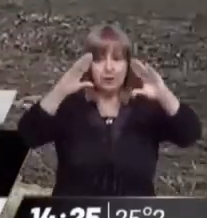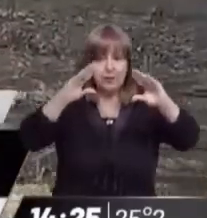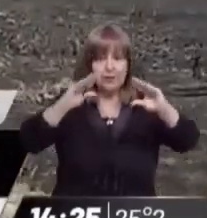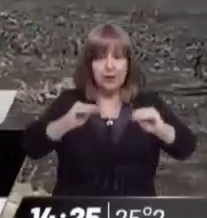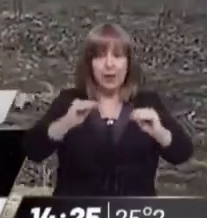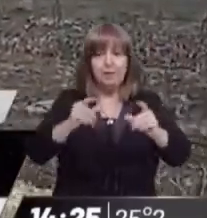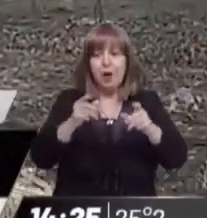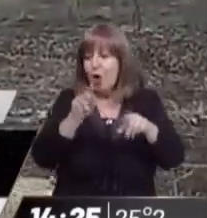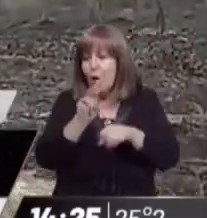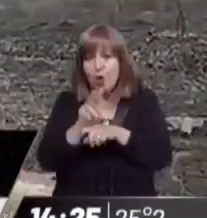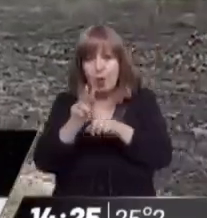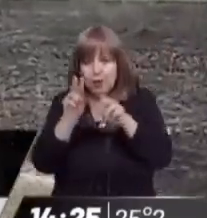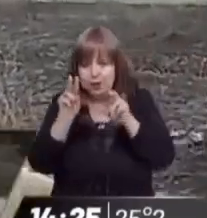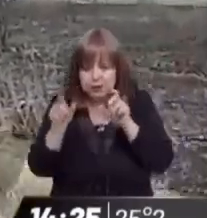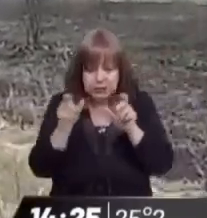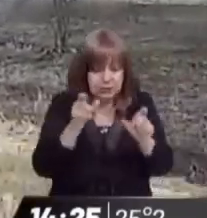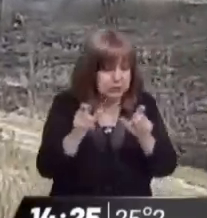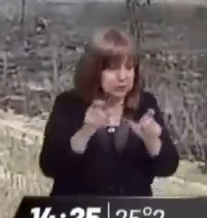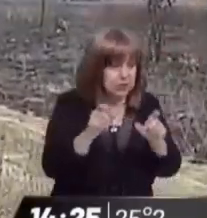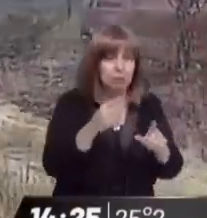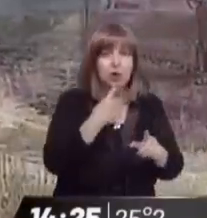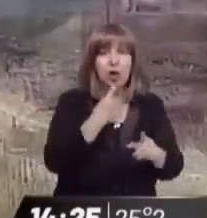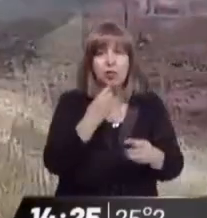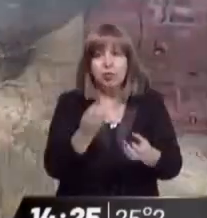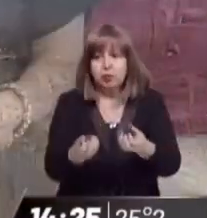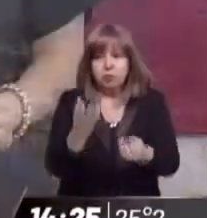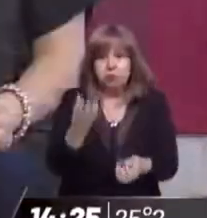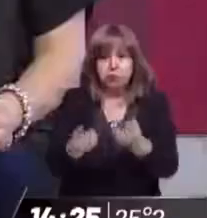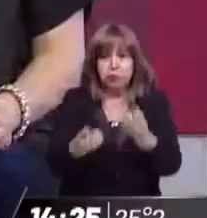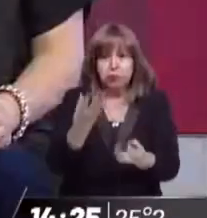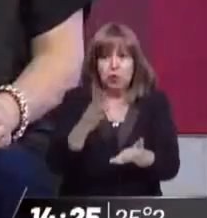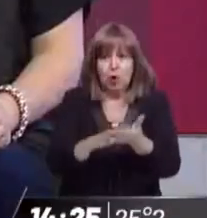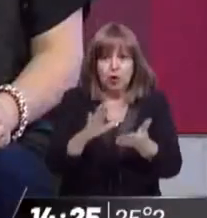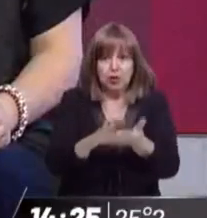vigilado muy de cerca para evitar que se reaviven las llamas.